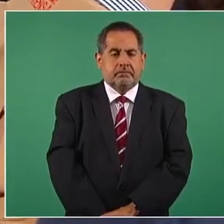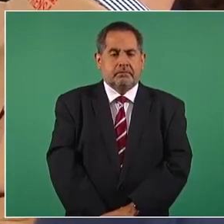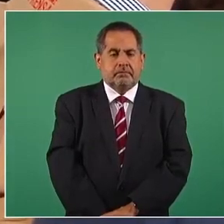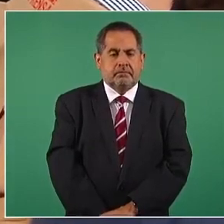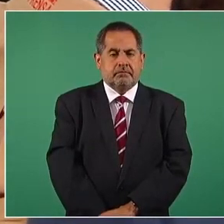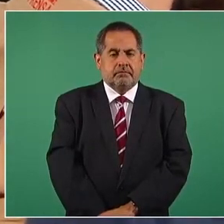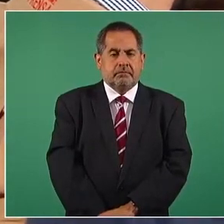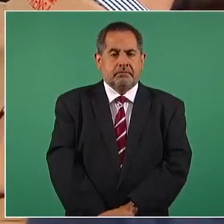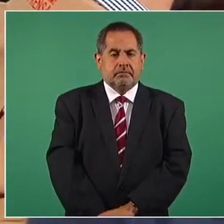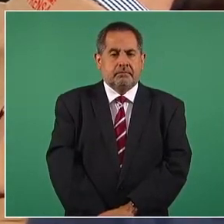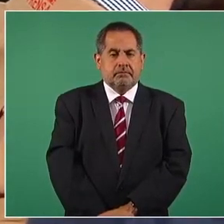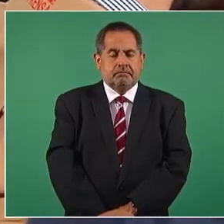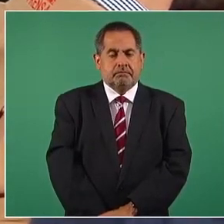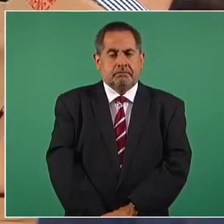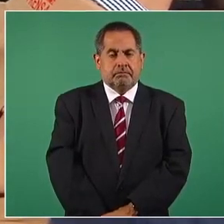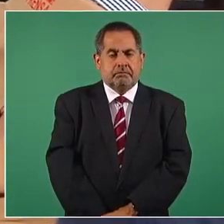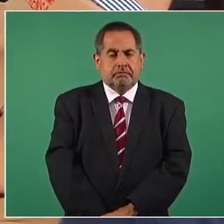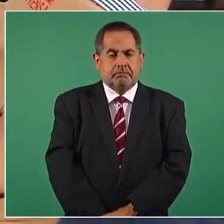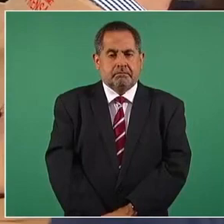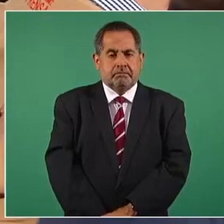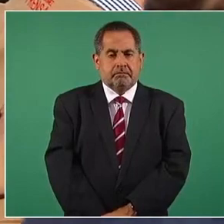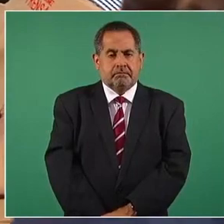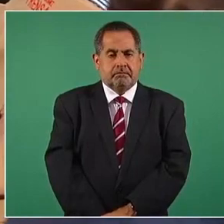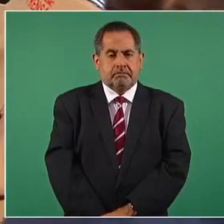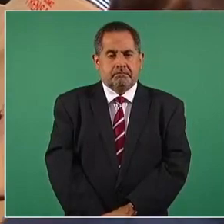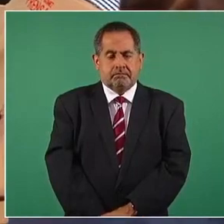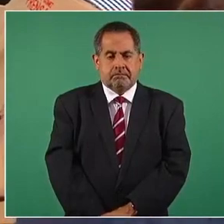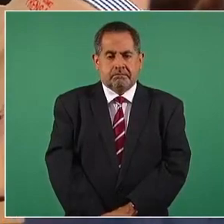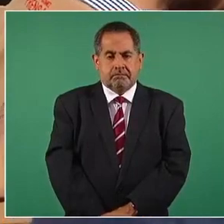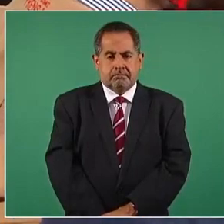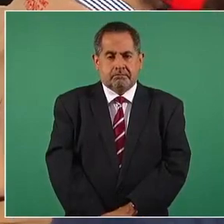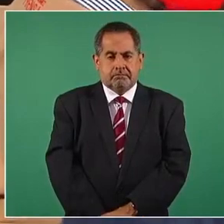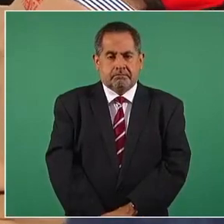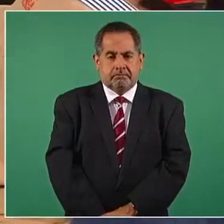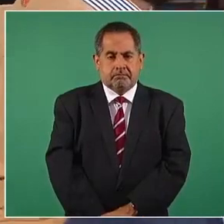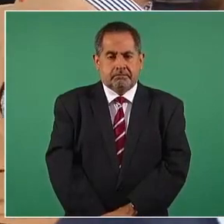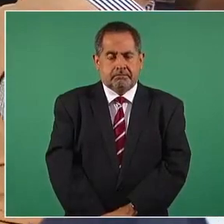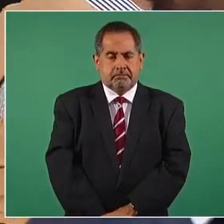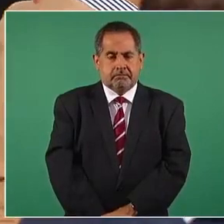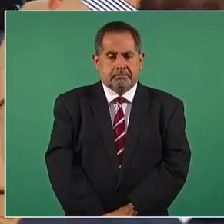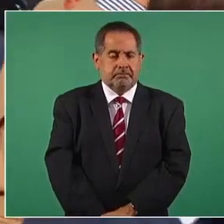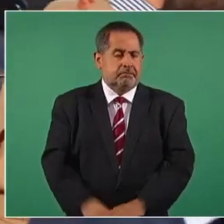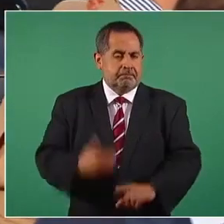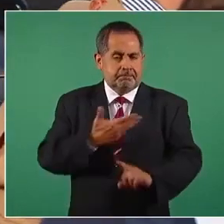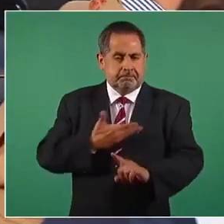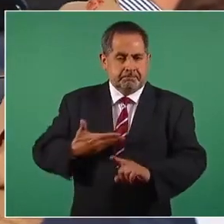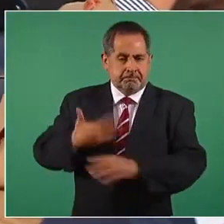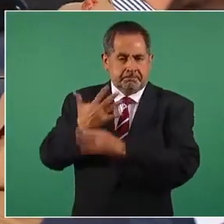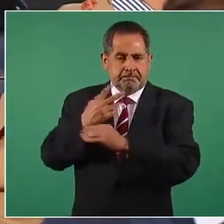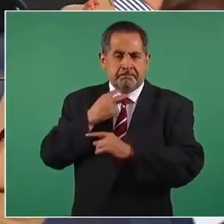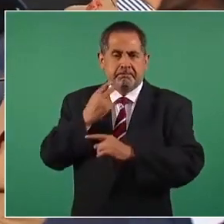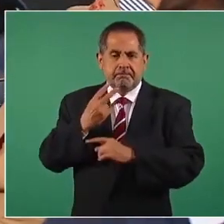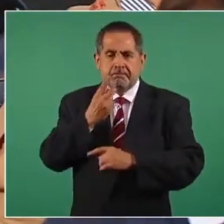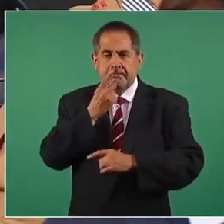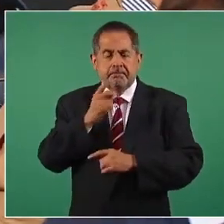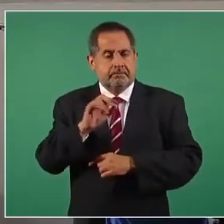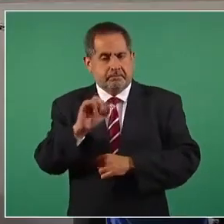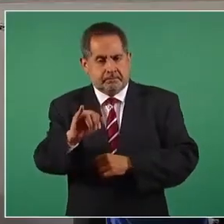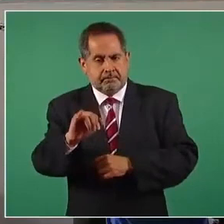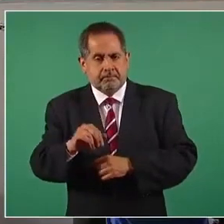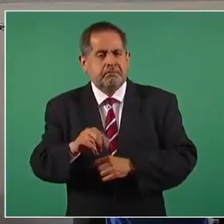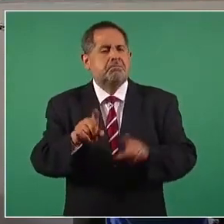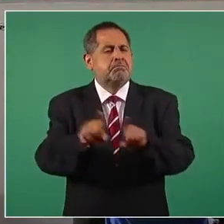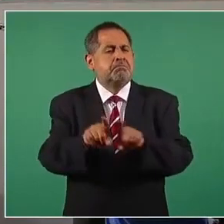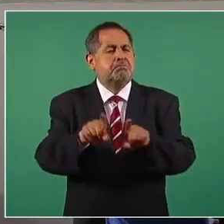preguntas específicas, y no nos podíamos salir de ese, sí, de ese guión. Sí, caso que visitara, sí. Y a mí me pasó,